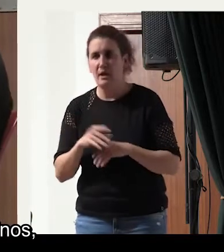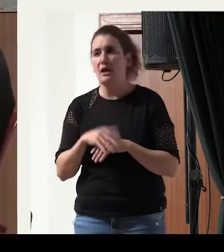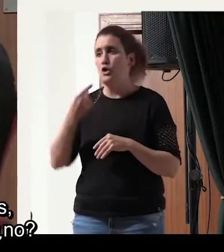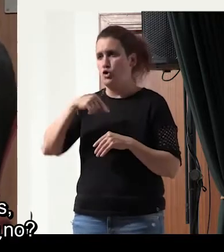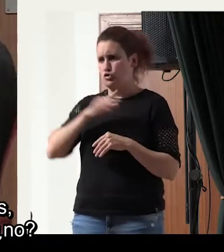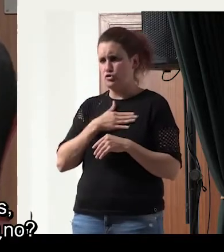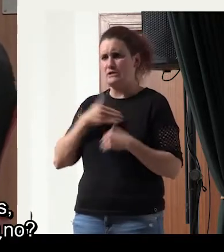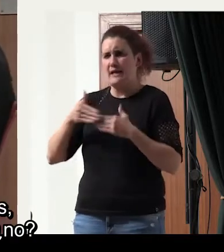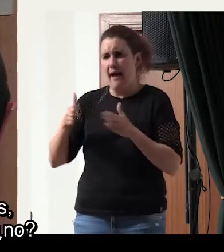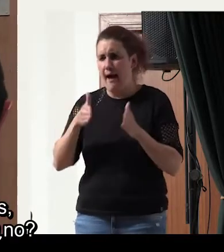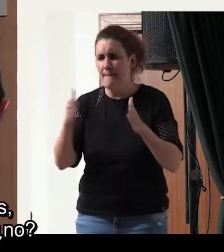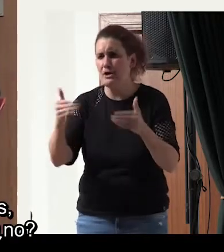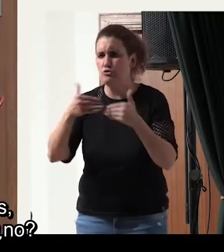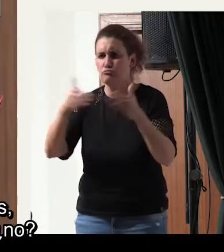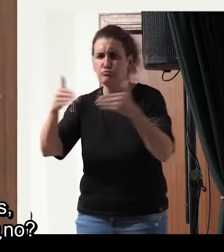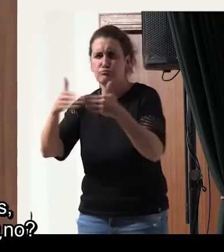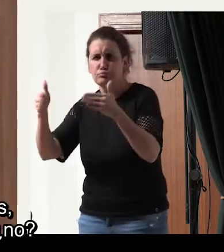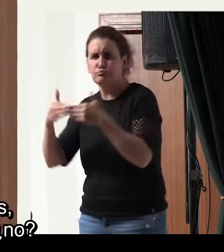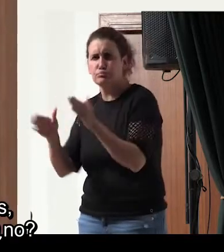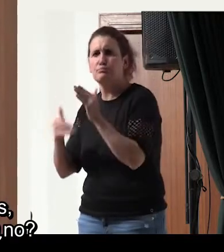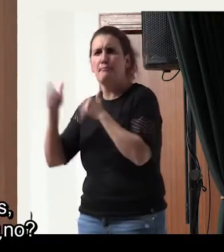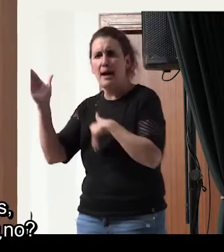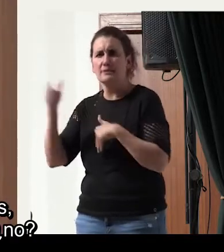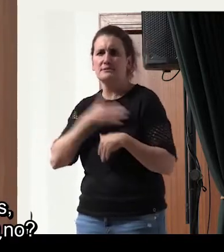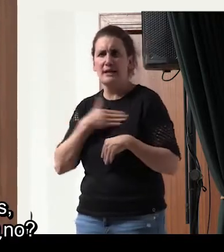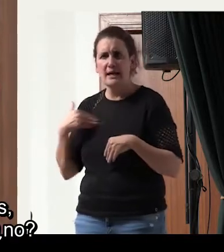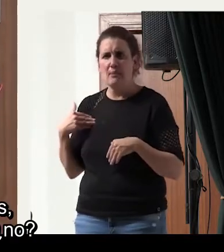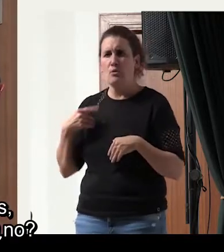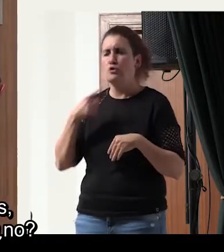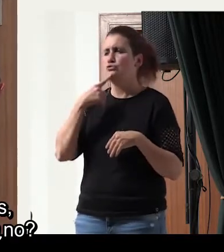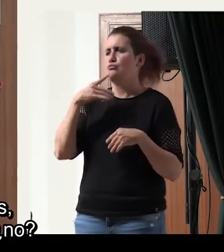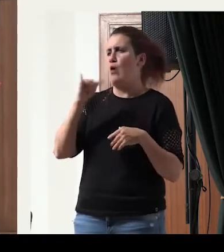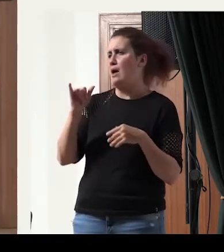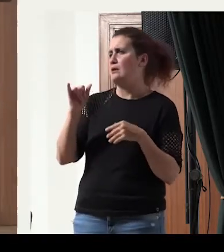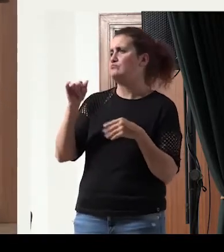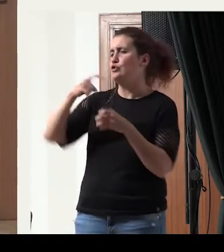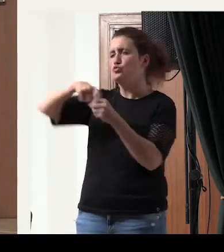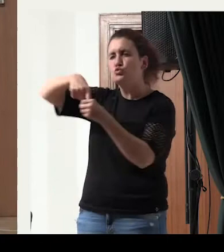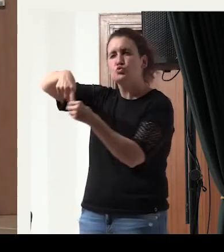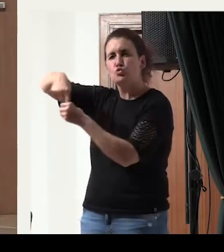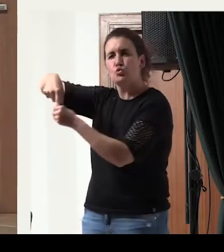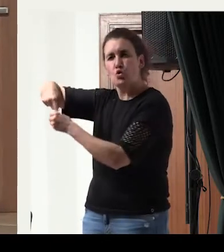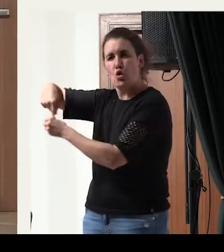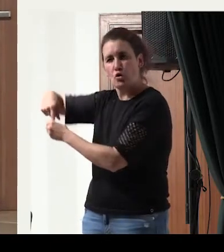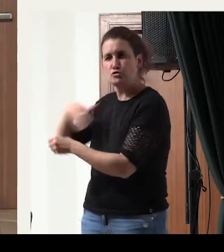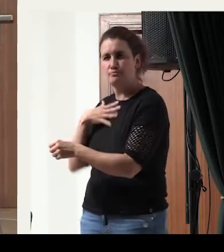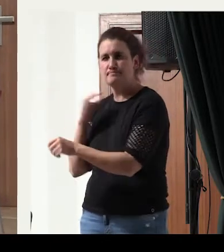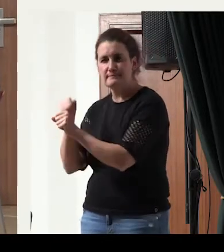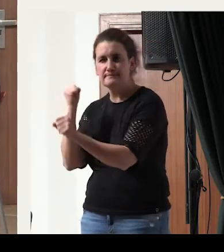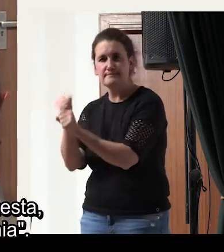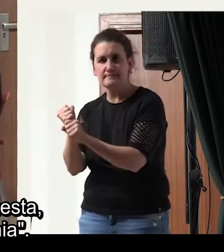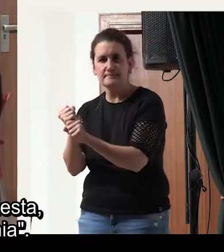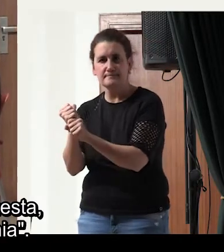caminos, tenemos un montón de, como digamos, como de surcos para trabajar, ¿no? Pues